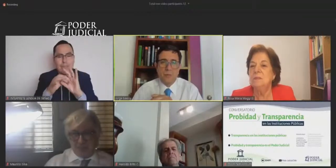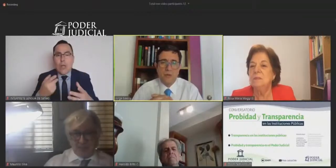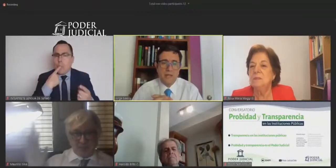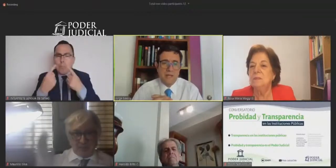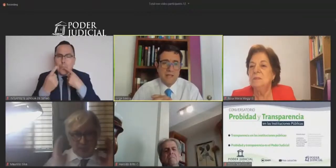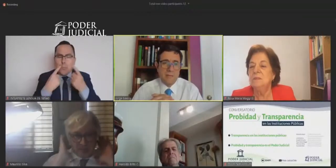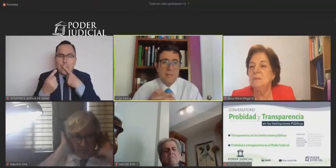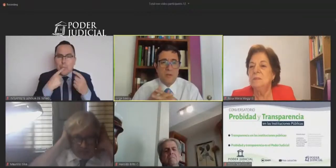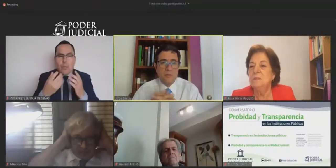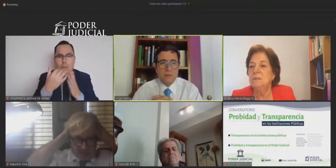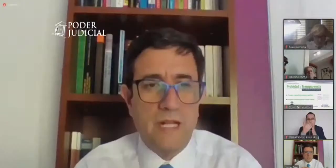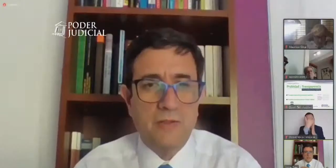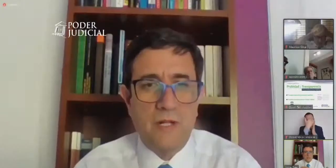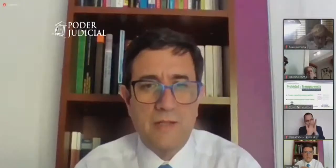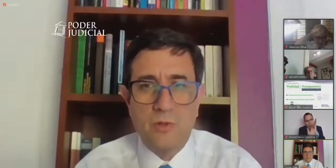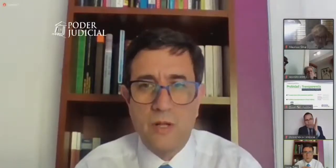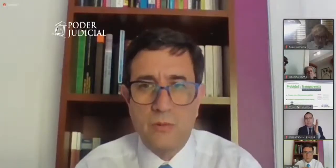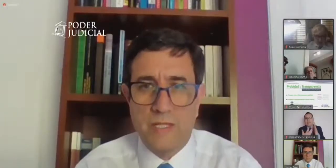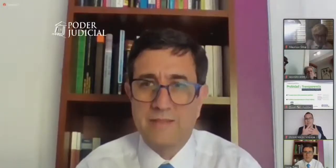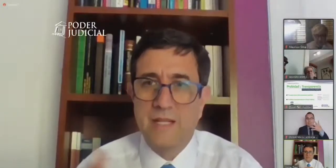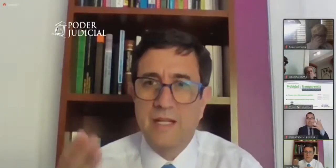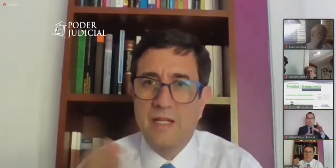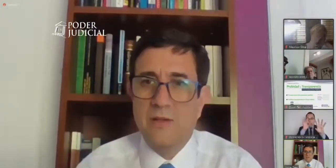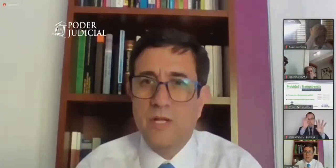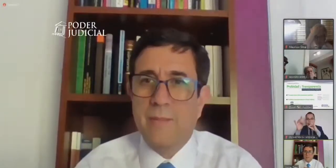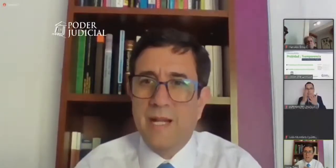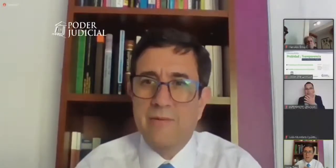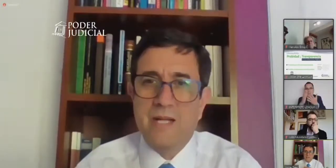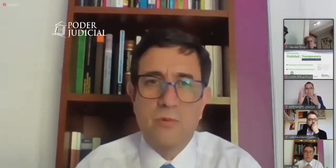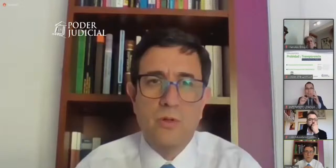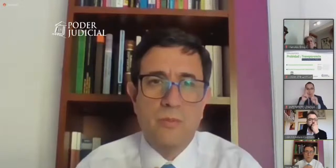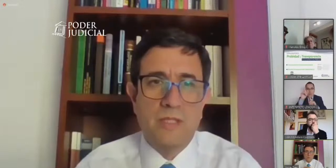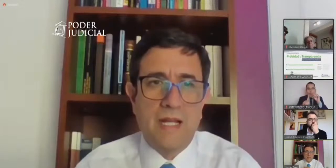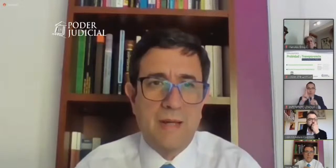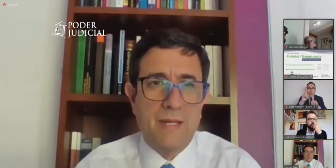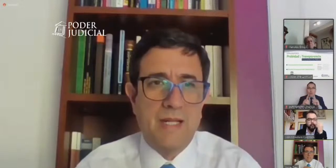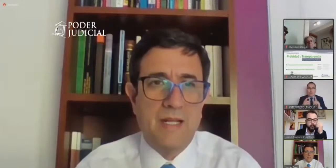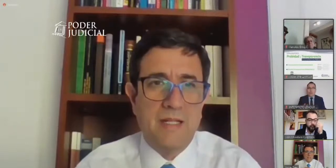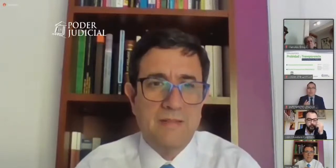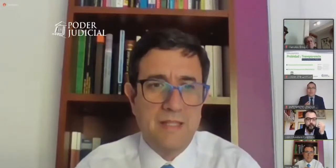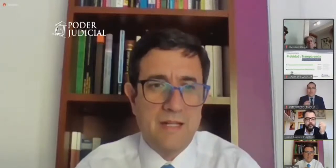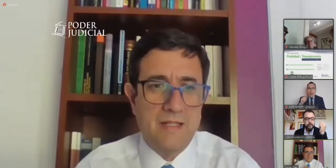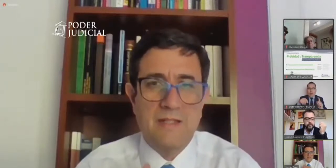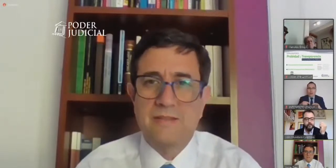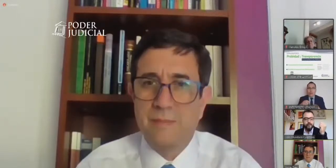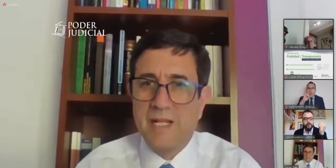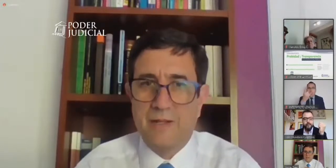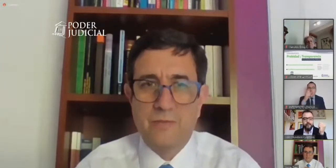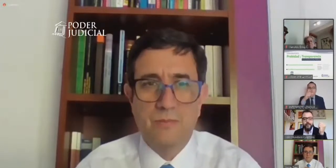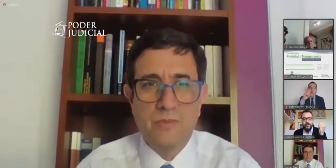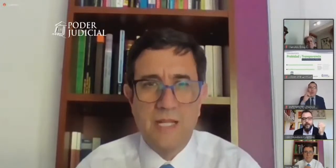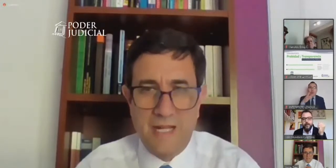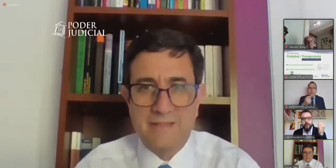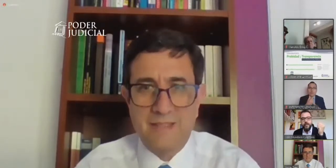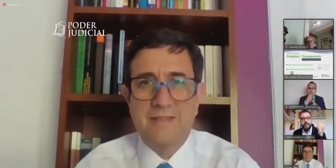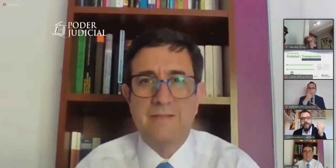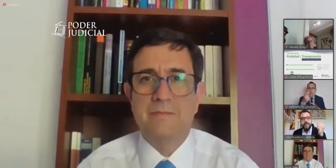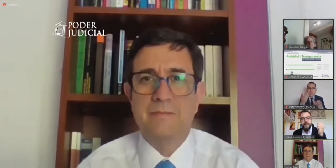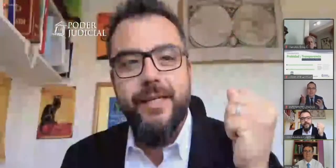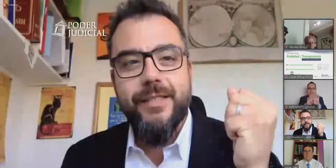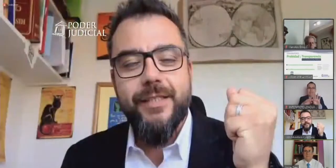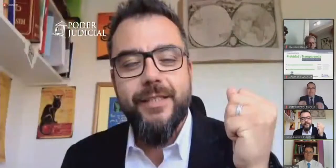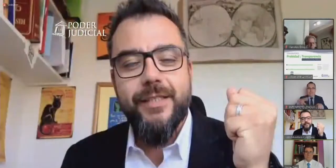del tiempo, hemos debido seleccionar solo algunas. Le doy la palabra a Julio Mondaca para el cierre del seminario. Muchas gracias.